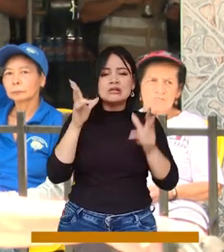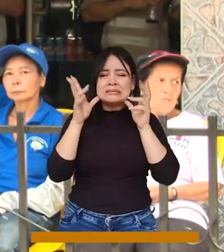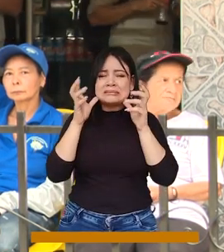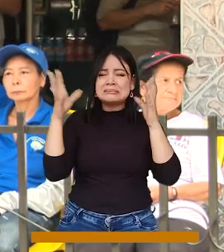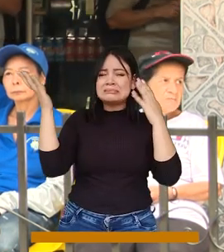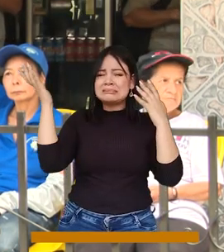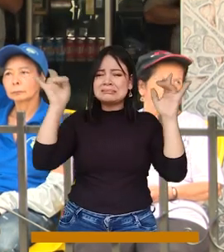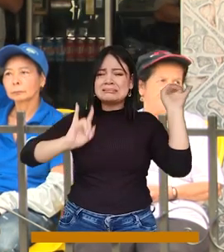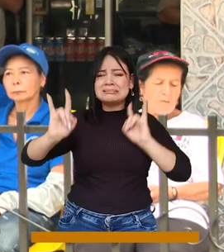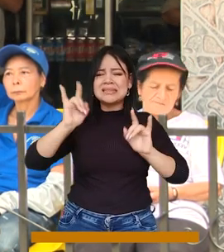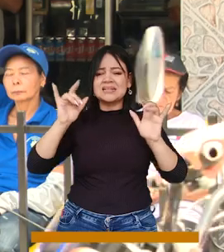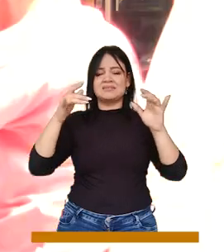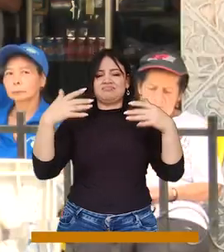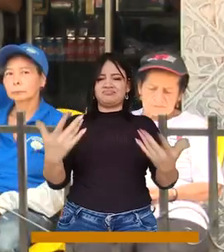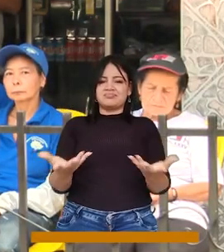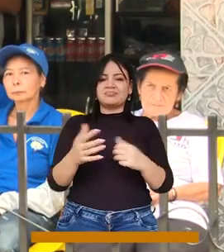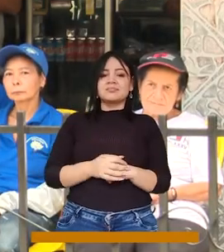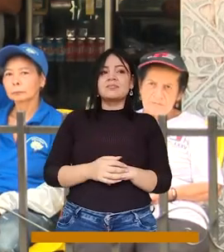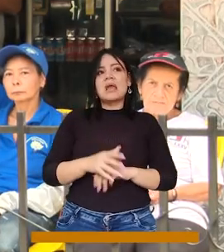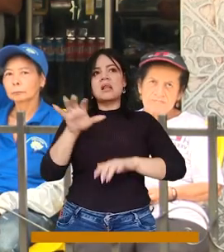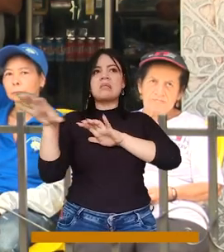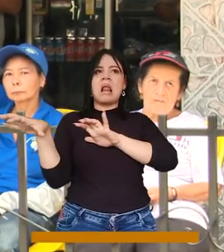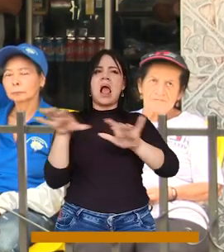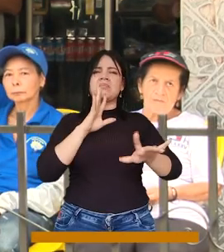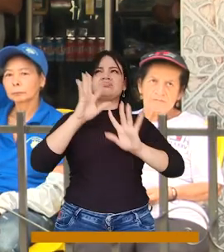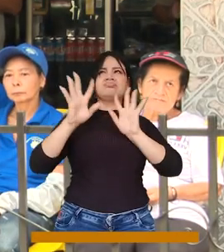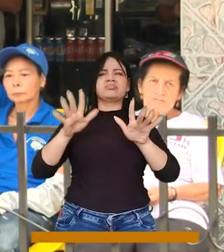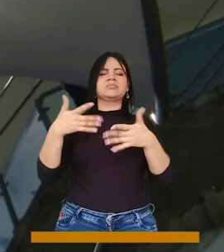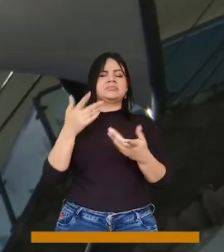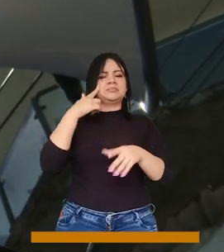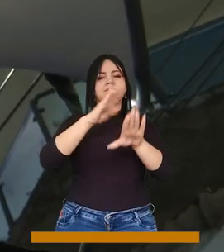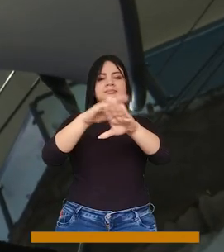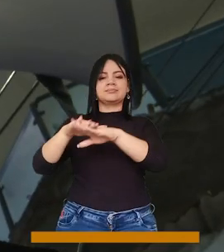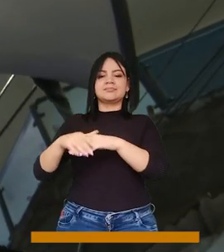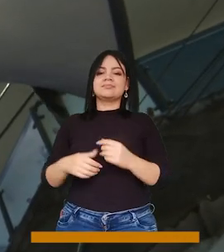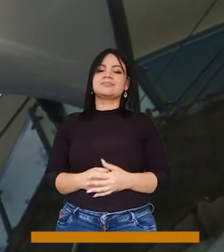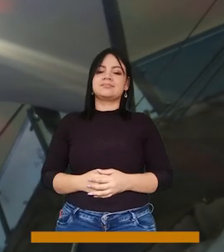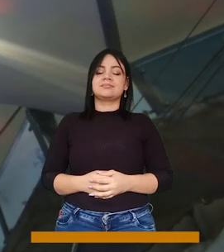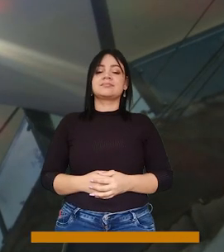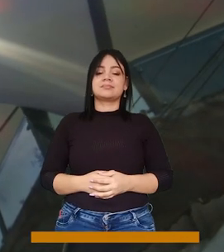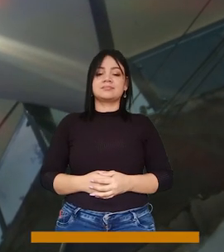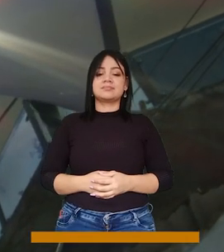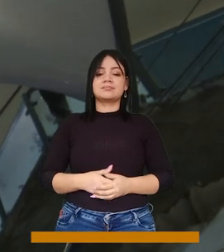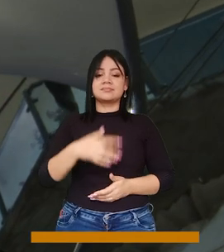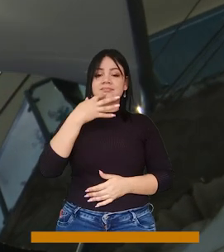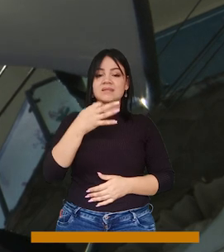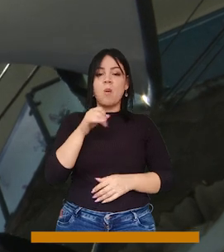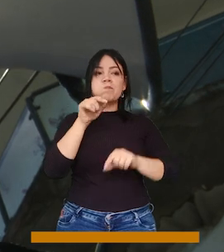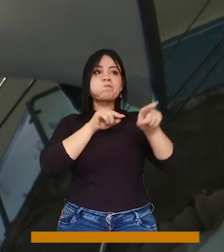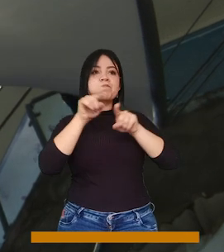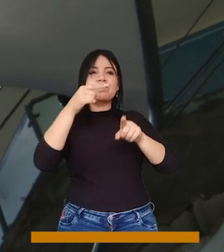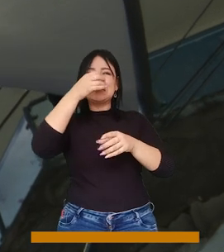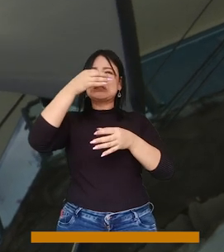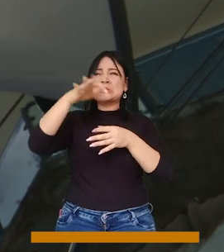ruido y a las malas prácticas del medio ambiente. Hay verdaderamente una contaminación en